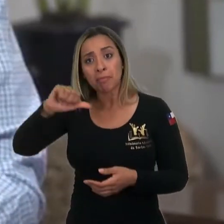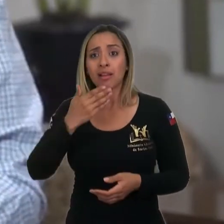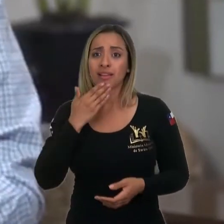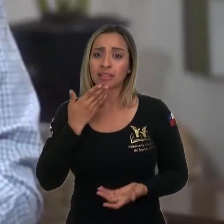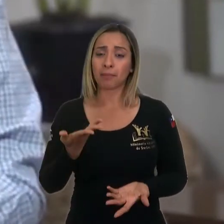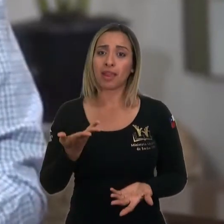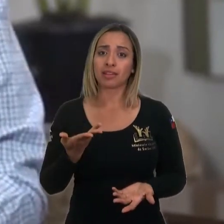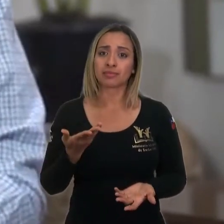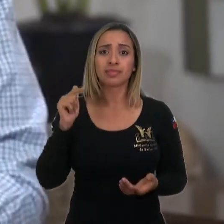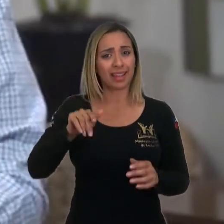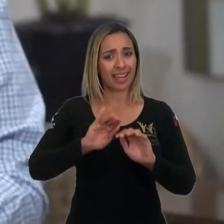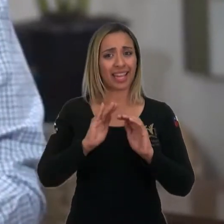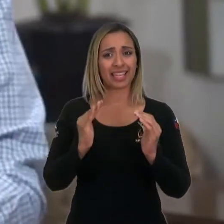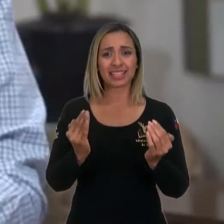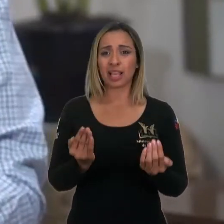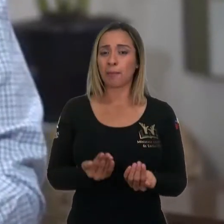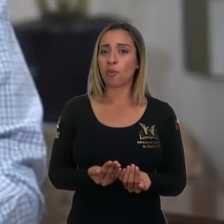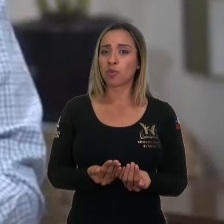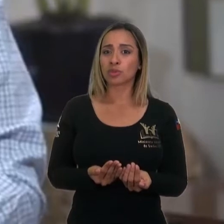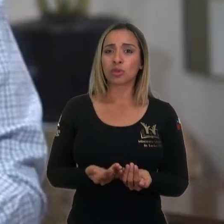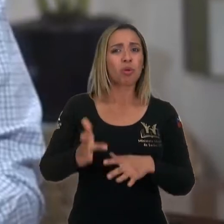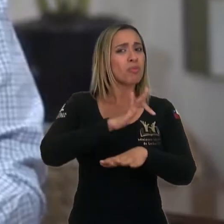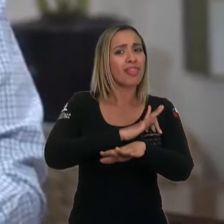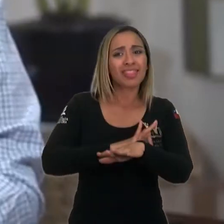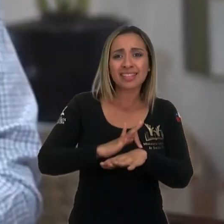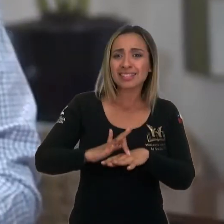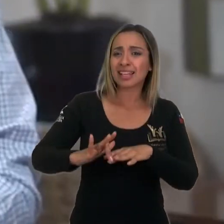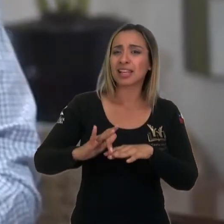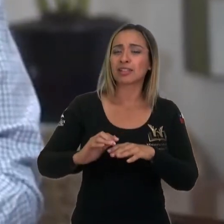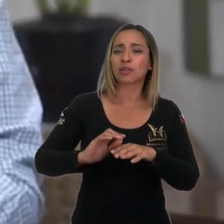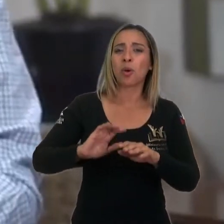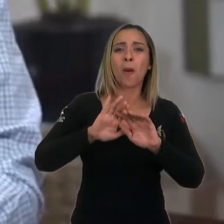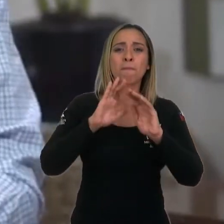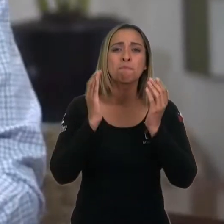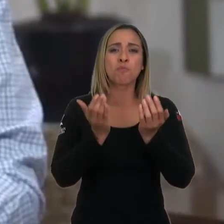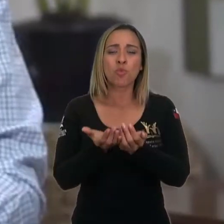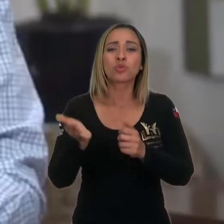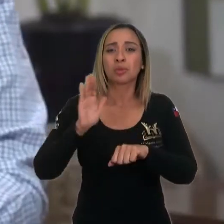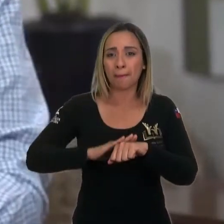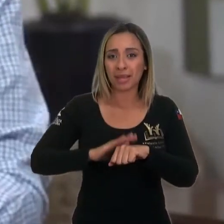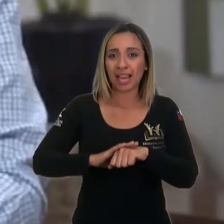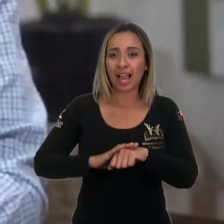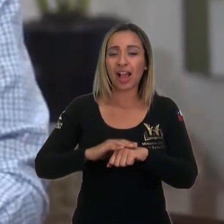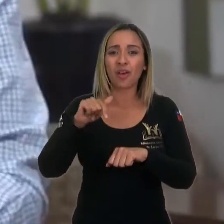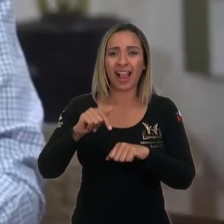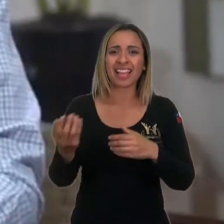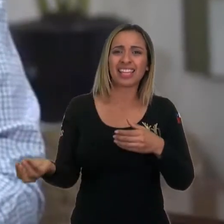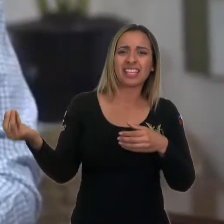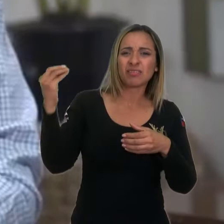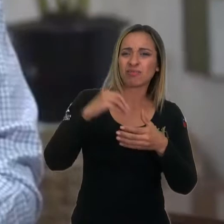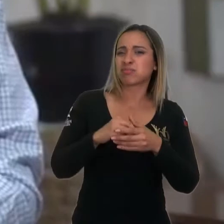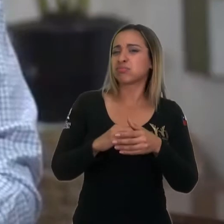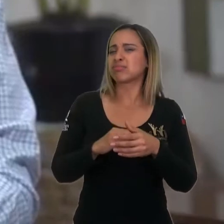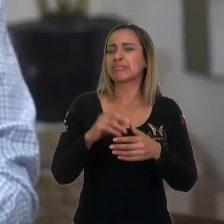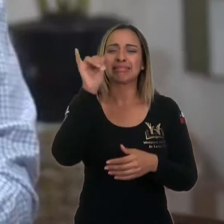vivimos en este mundo, en este desierto, en este mundo de pecado, donde entró el pecado y malogró todo.